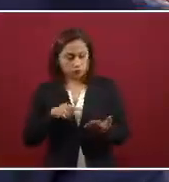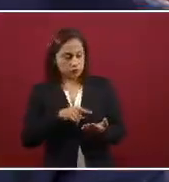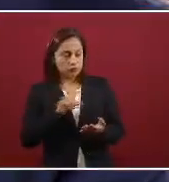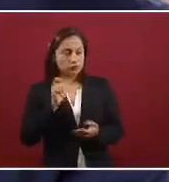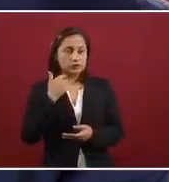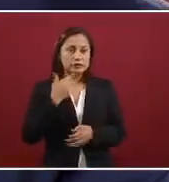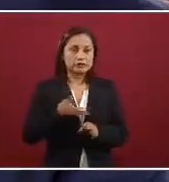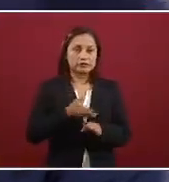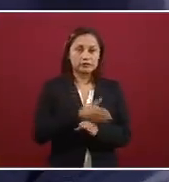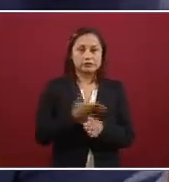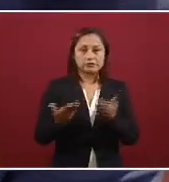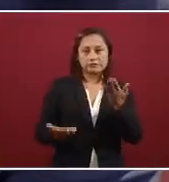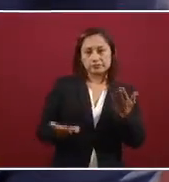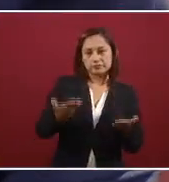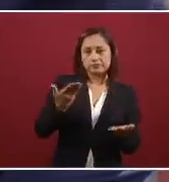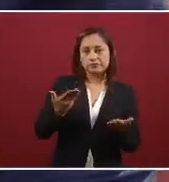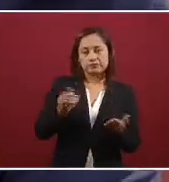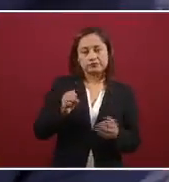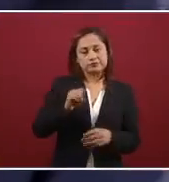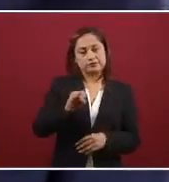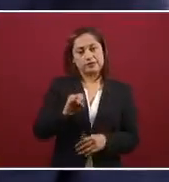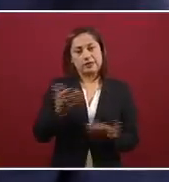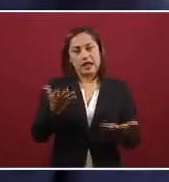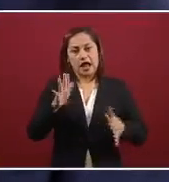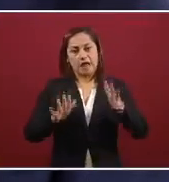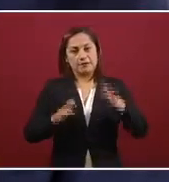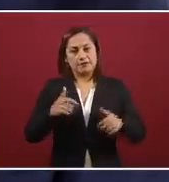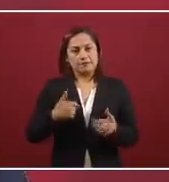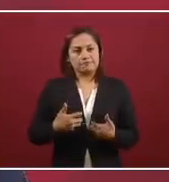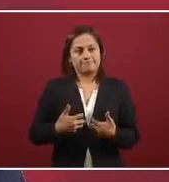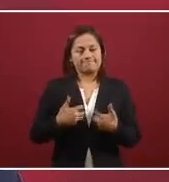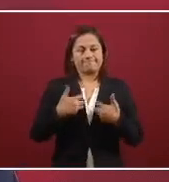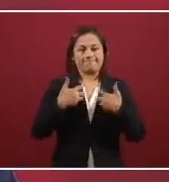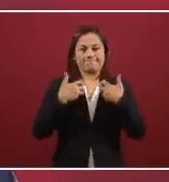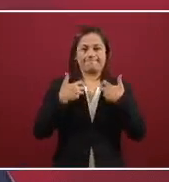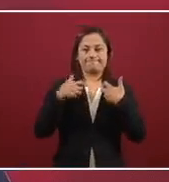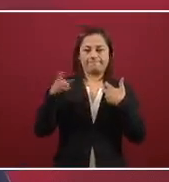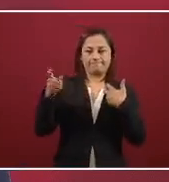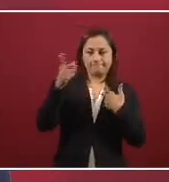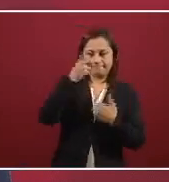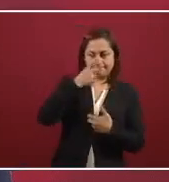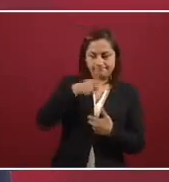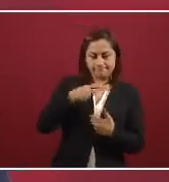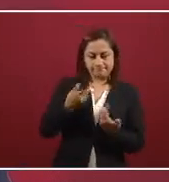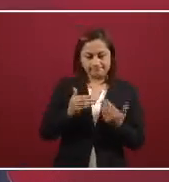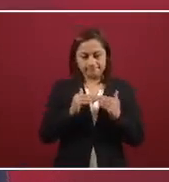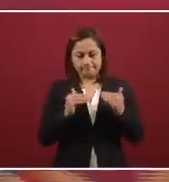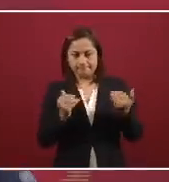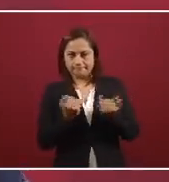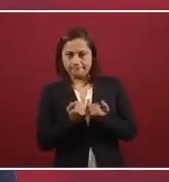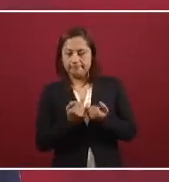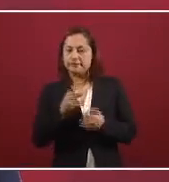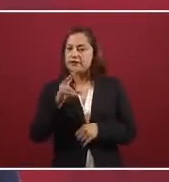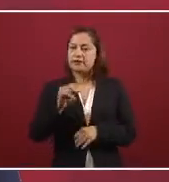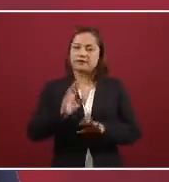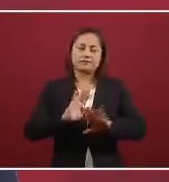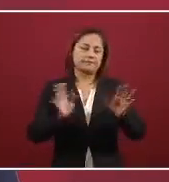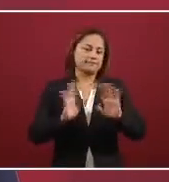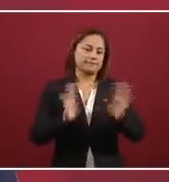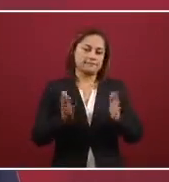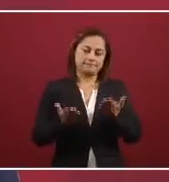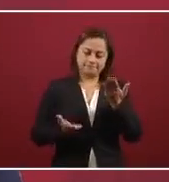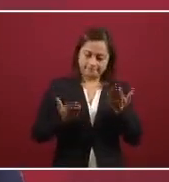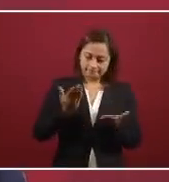calienta porque nos comparan. Entonces sí, pero ya es nuestra